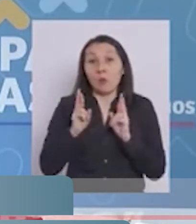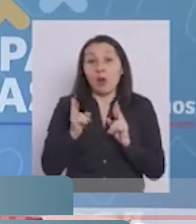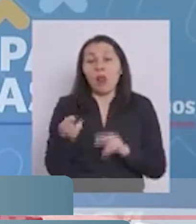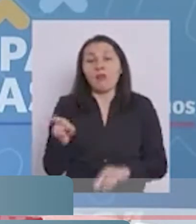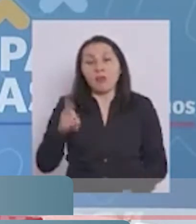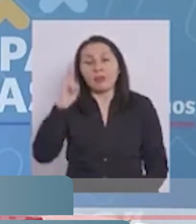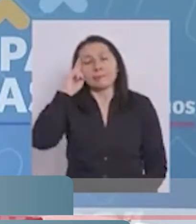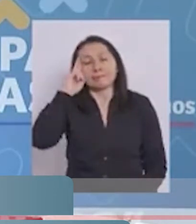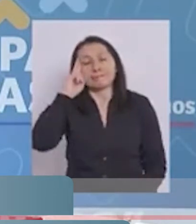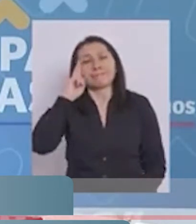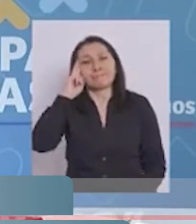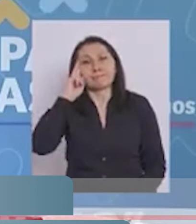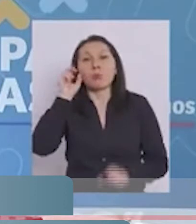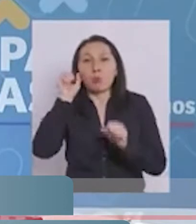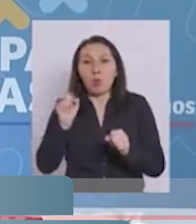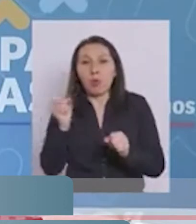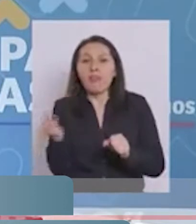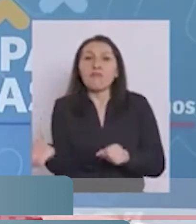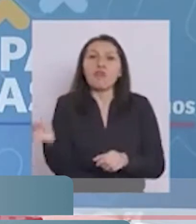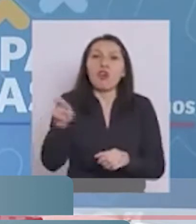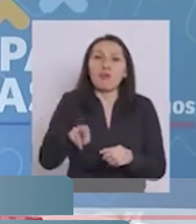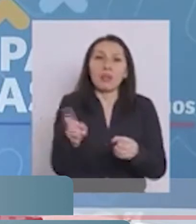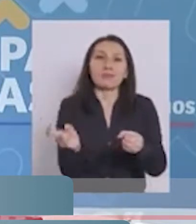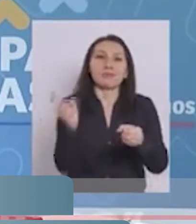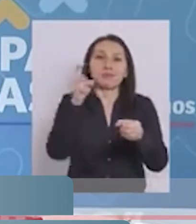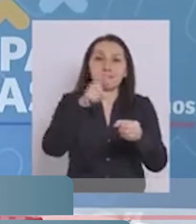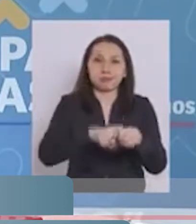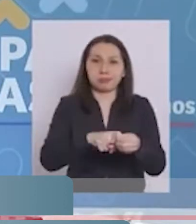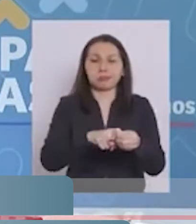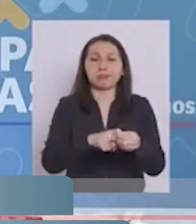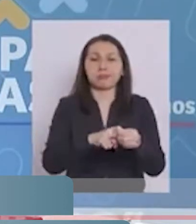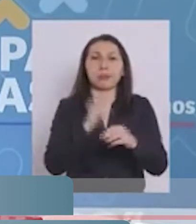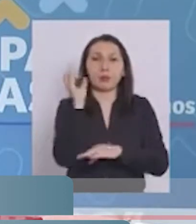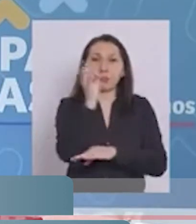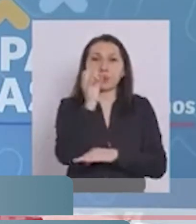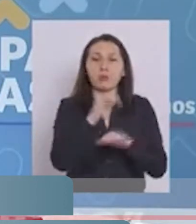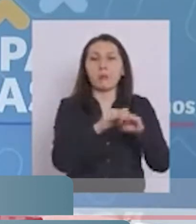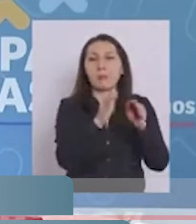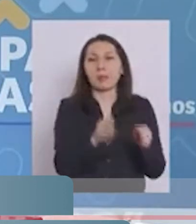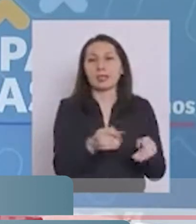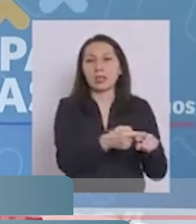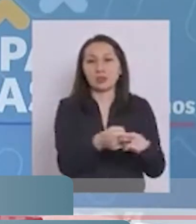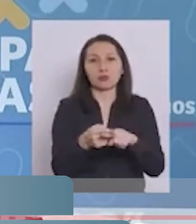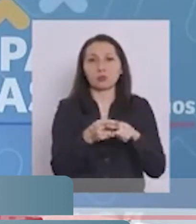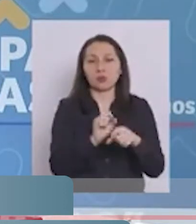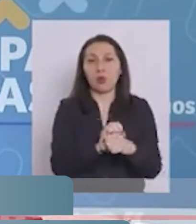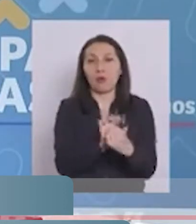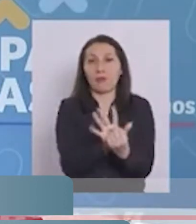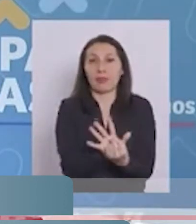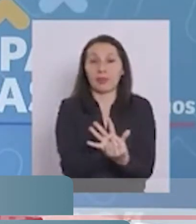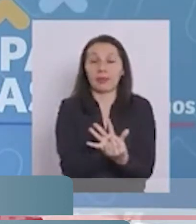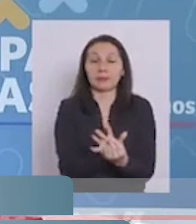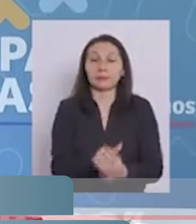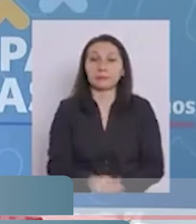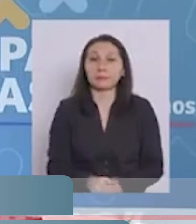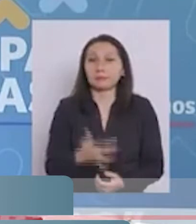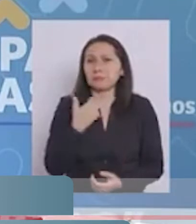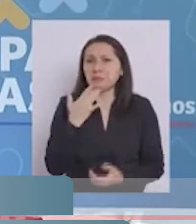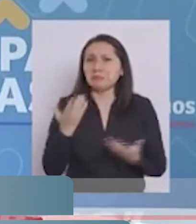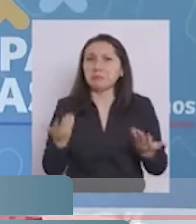y espero que recapaciten y que vuelvan a formar parte de la mesa social covite